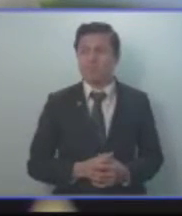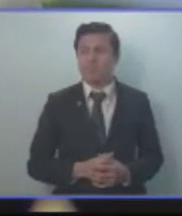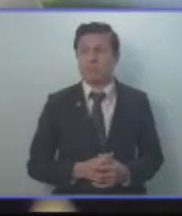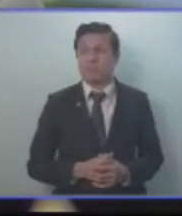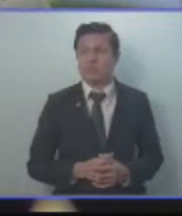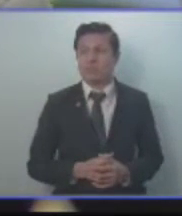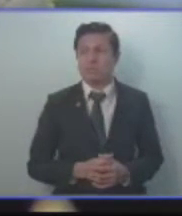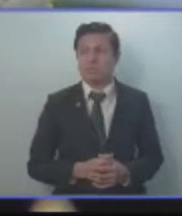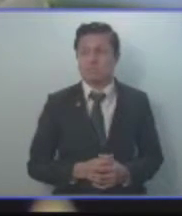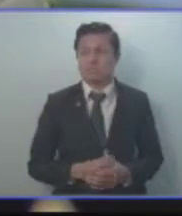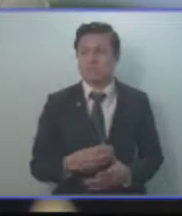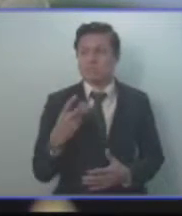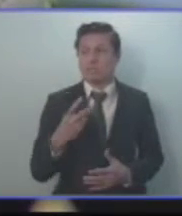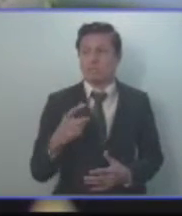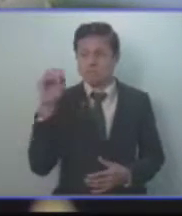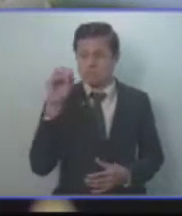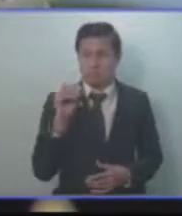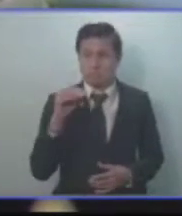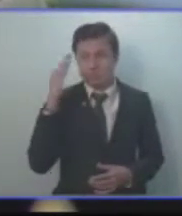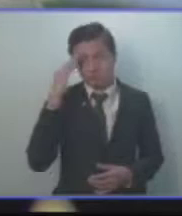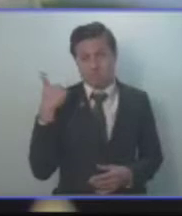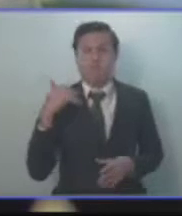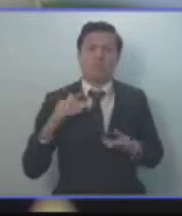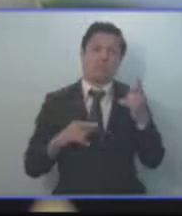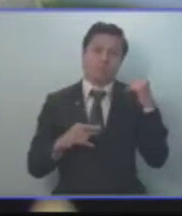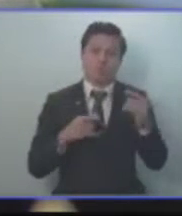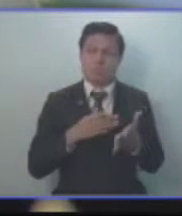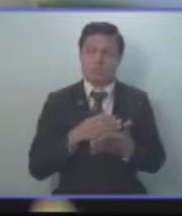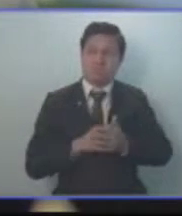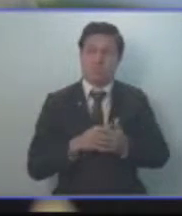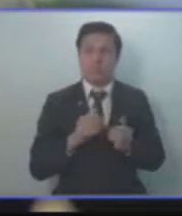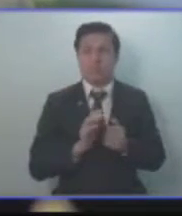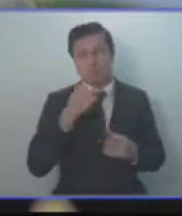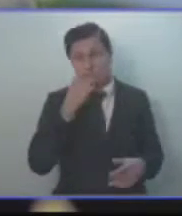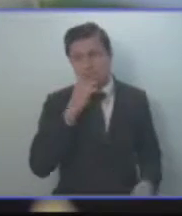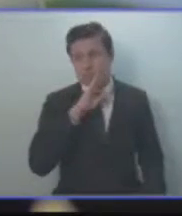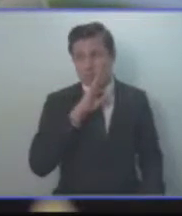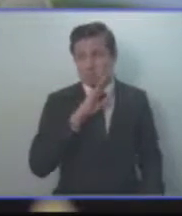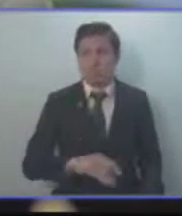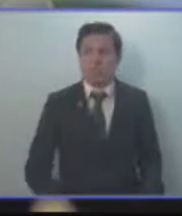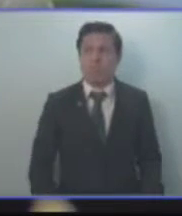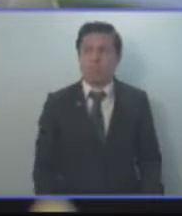que la gran mayoría de mujeres o hombres que llegan con este tipo de padecimiento